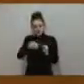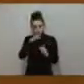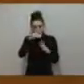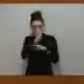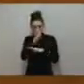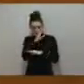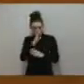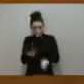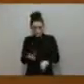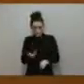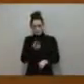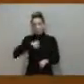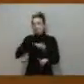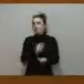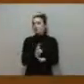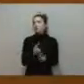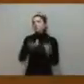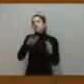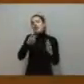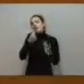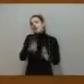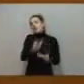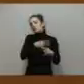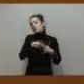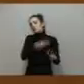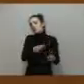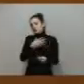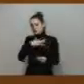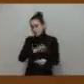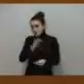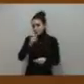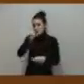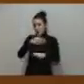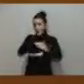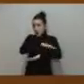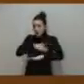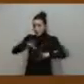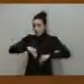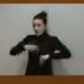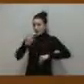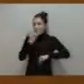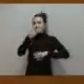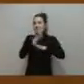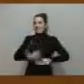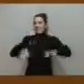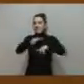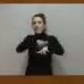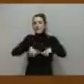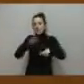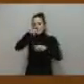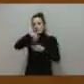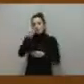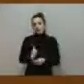cosas y este Gobierno tendrá que acatarlas si consiguen la mayoría en el Pleno. Recuerden que no